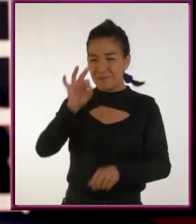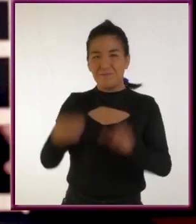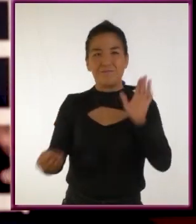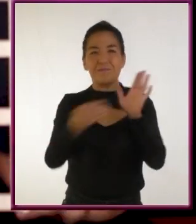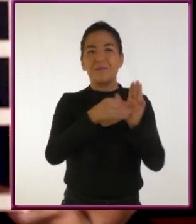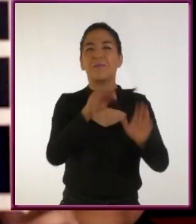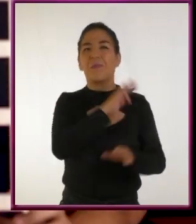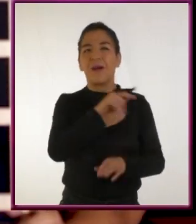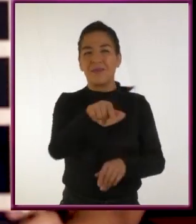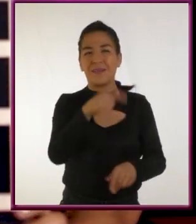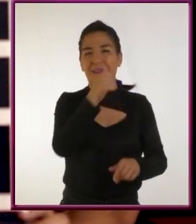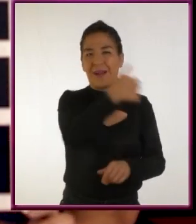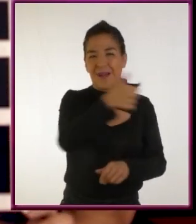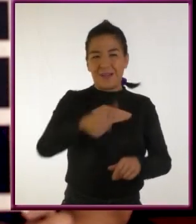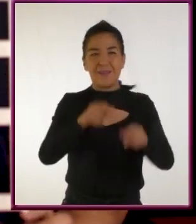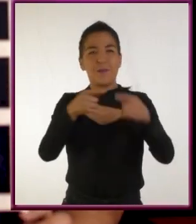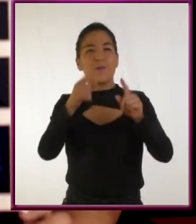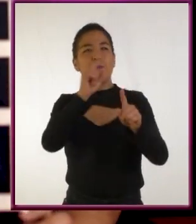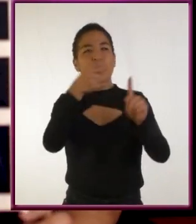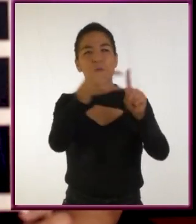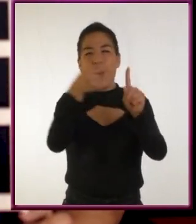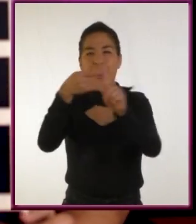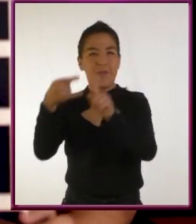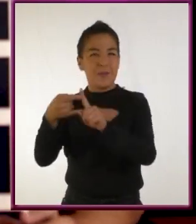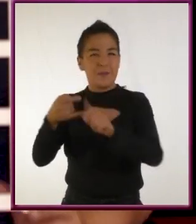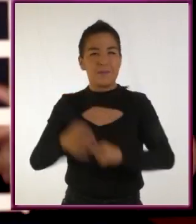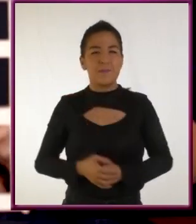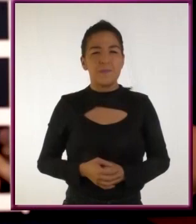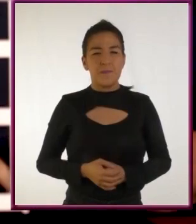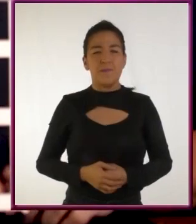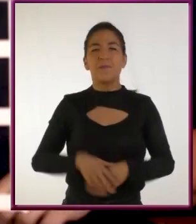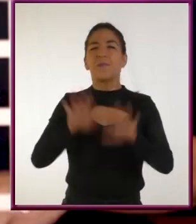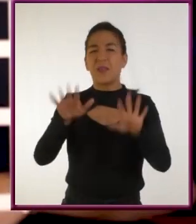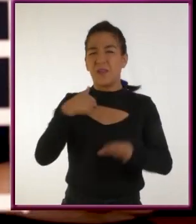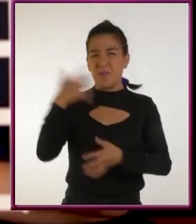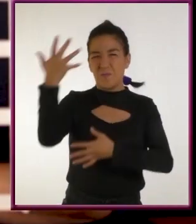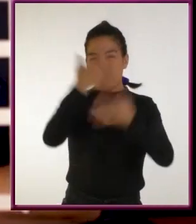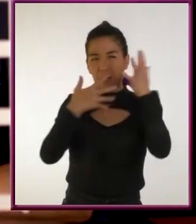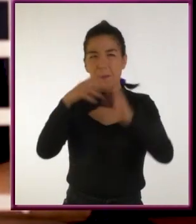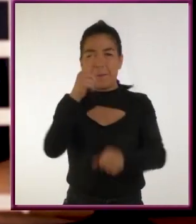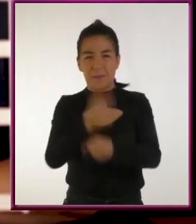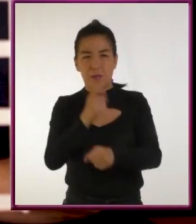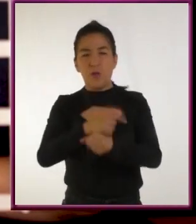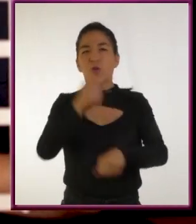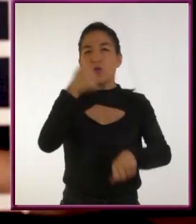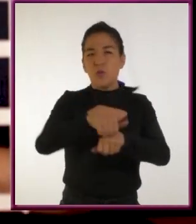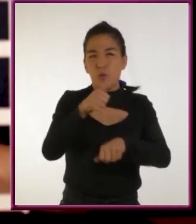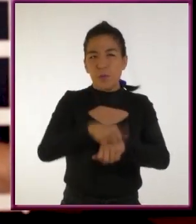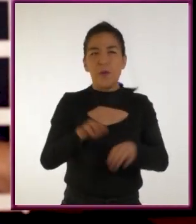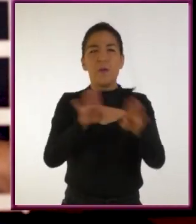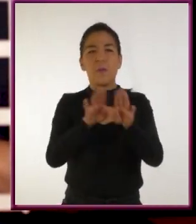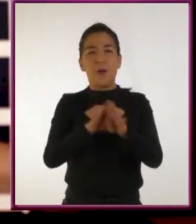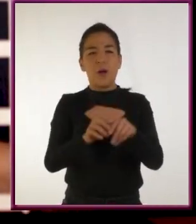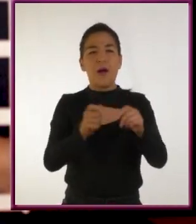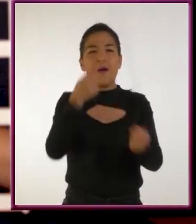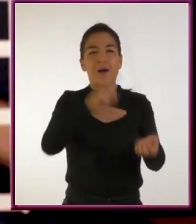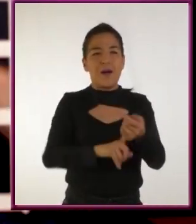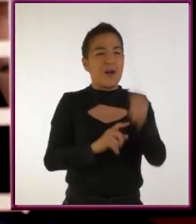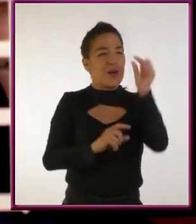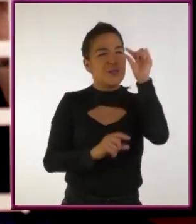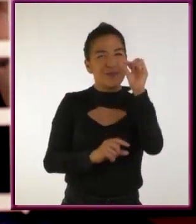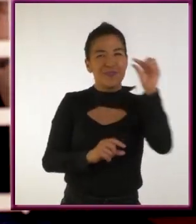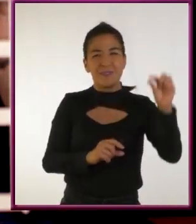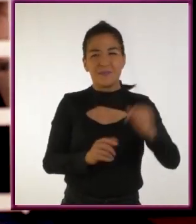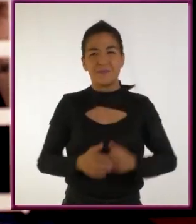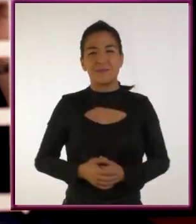los números que podrían corresponder en cada casilla. Ok, oye, pero para no hacerme bolas, ¿puedo escribir los números candidatos así